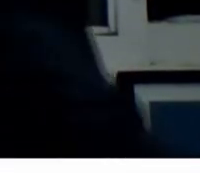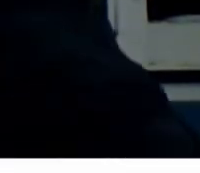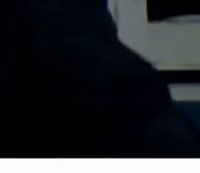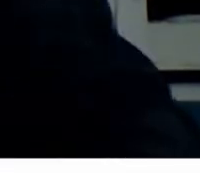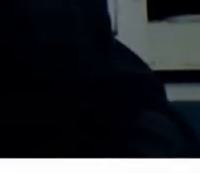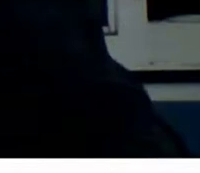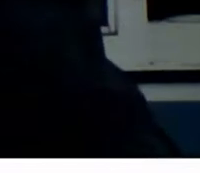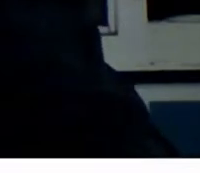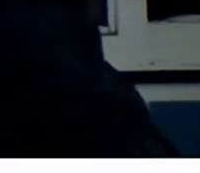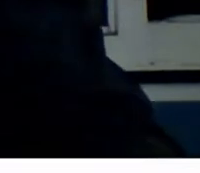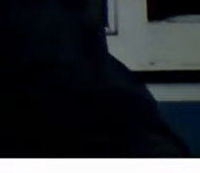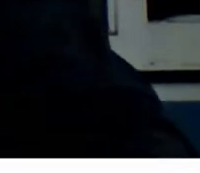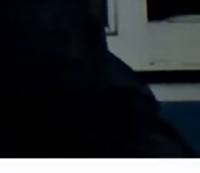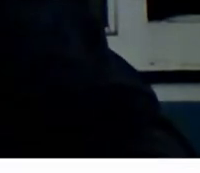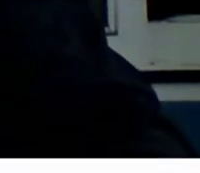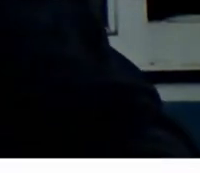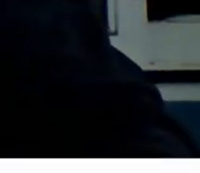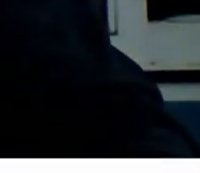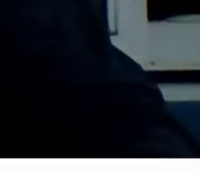Procrear.